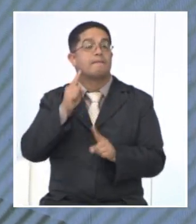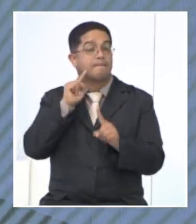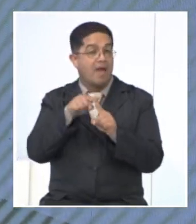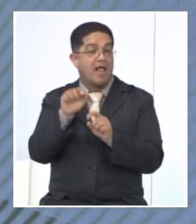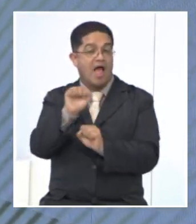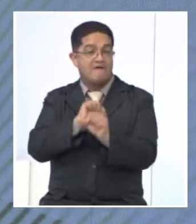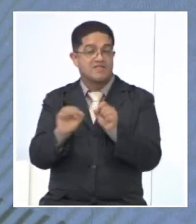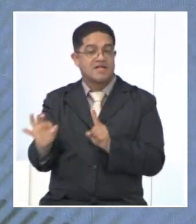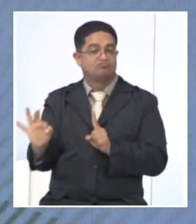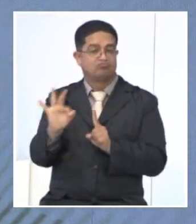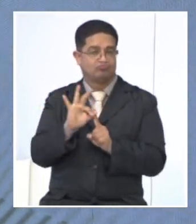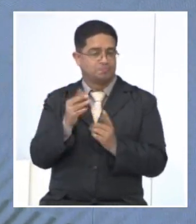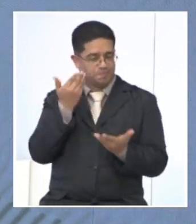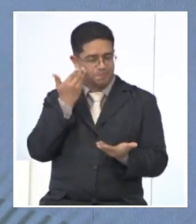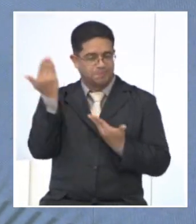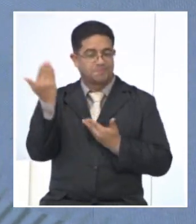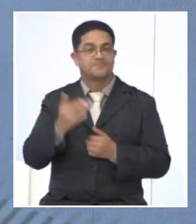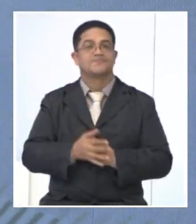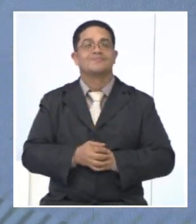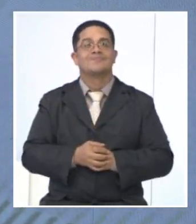de transmisión sexual. Vamos a verlo.